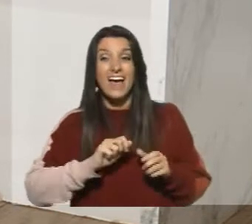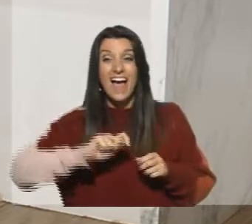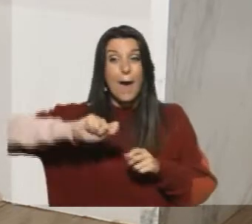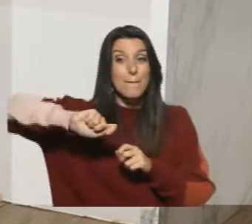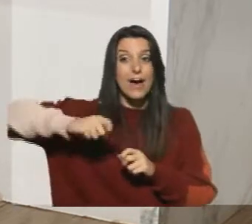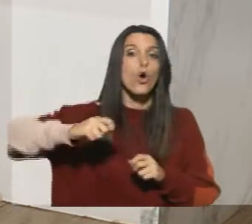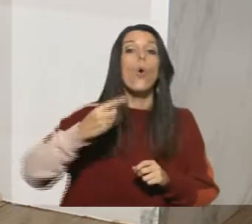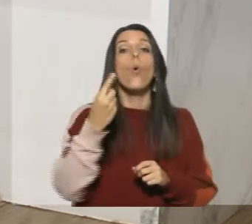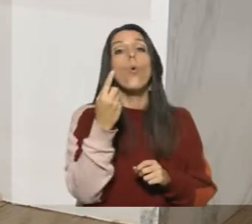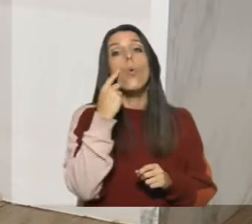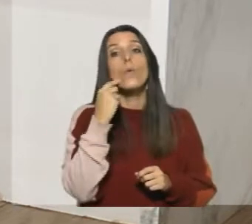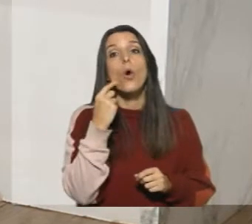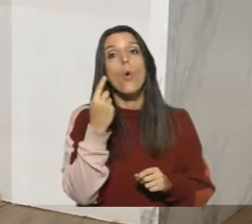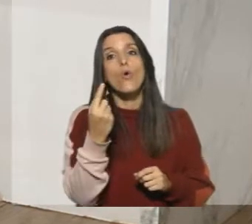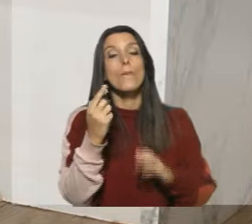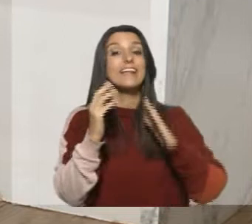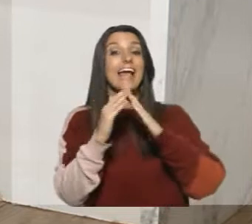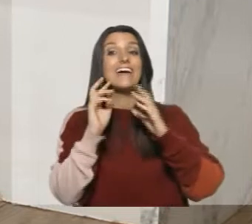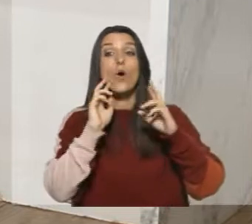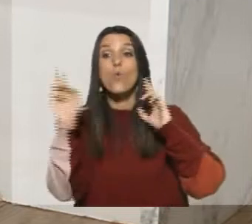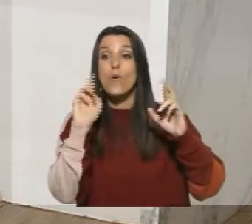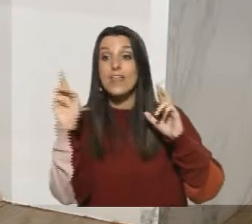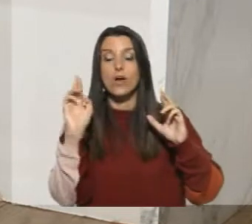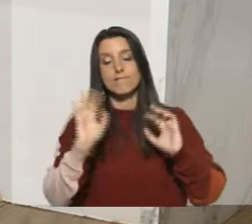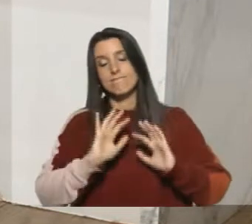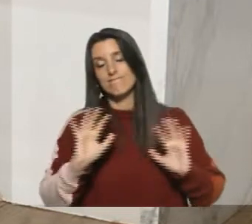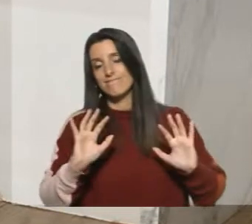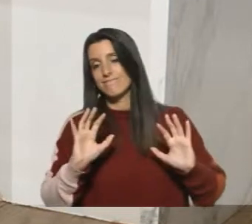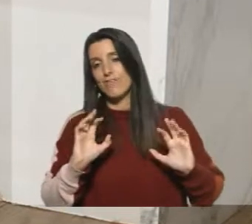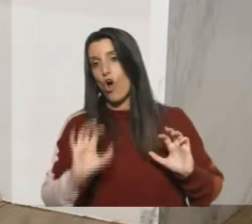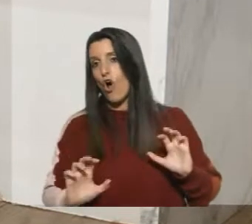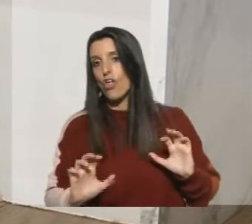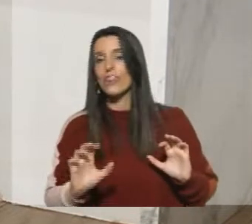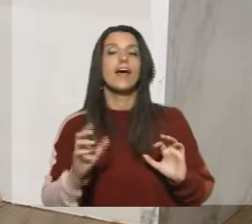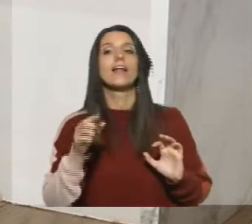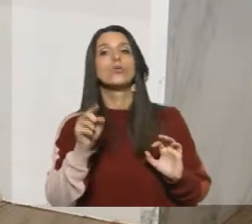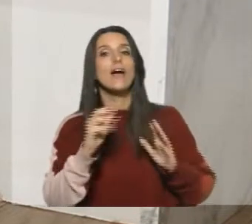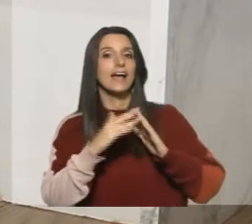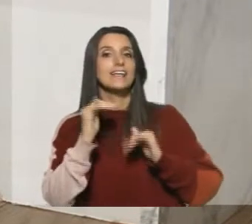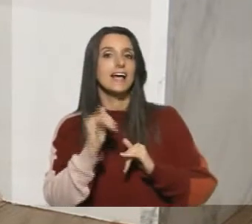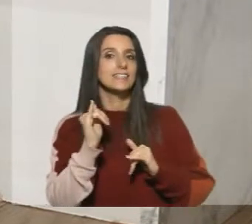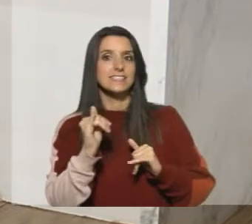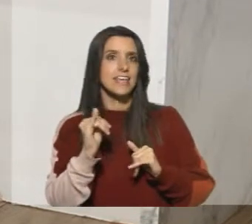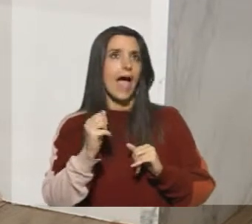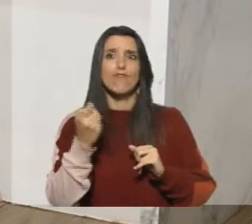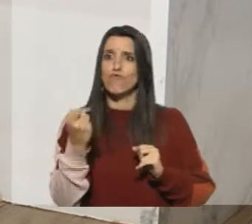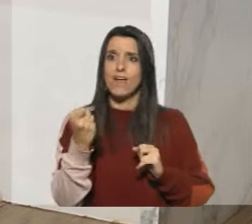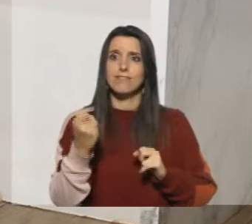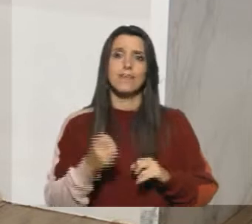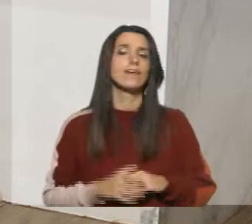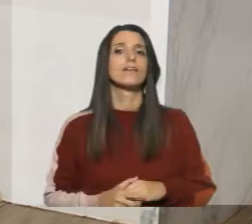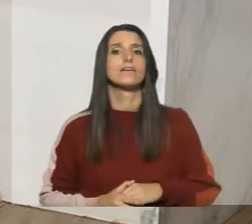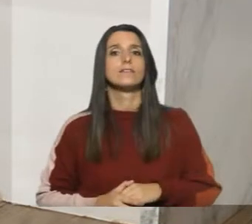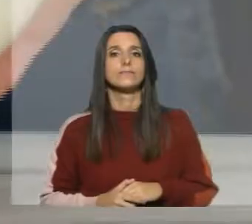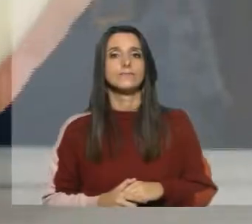Paulina. No, a uno, porque si no en casa nos van a odiar si lo ponemos al máximo. Por el... Vos, por el ruidito. Vos en casa sí, hacelo al máximo. Ahí le vamos